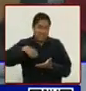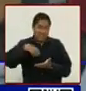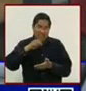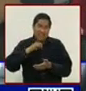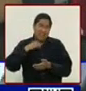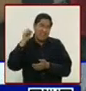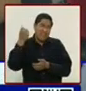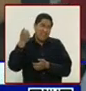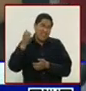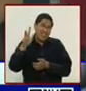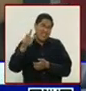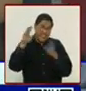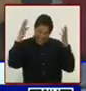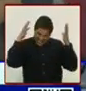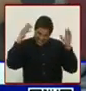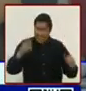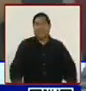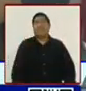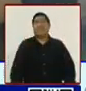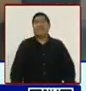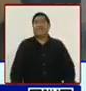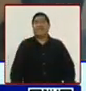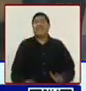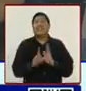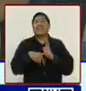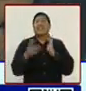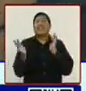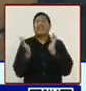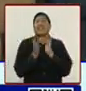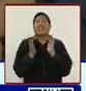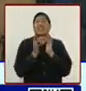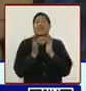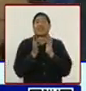Yo soy el 13º. Hasta más adelante, Héctor. Vamos a estar atentos a tu...